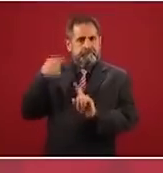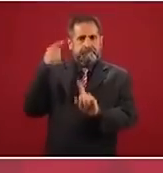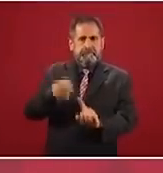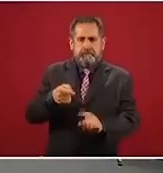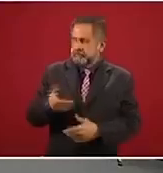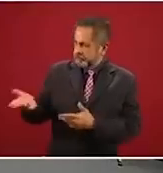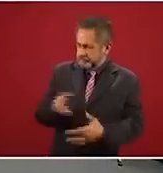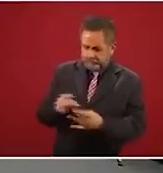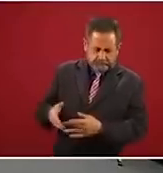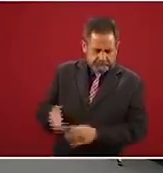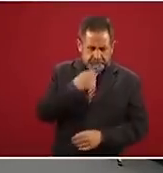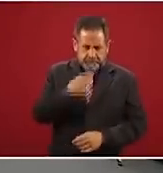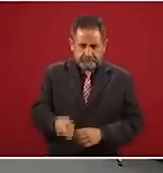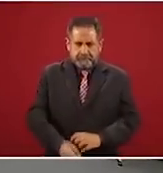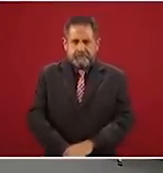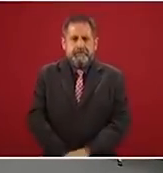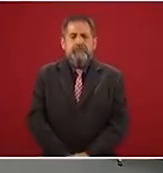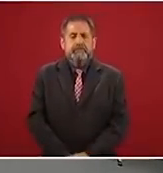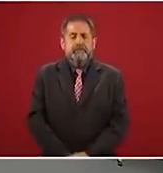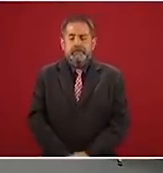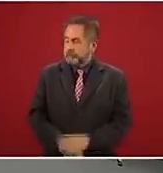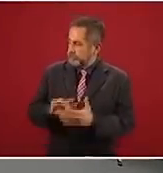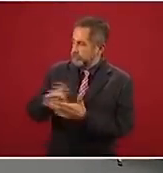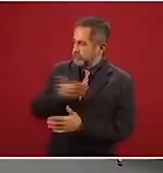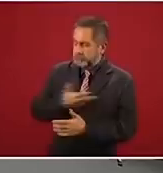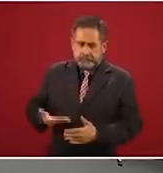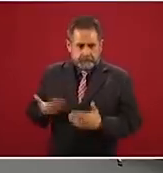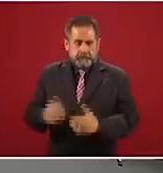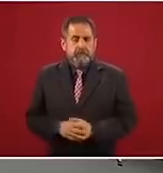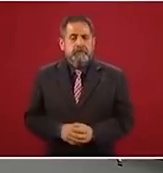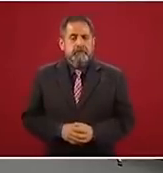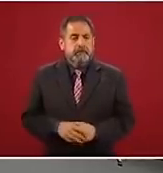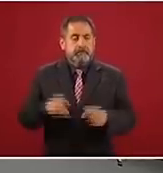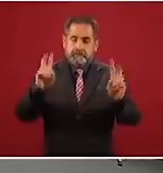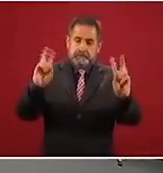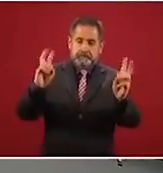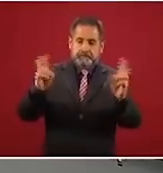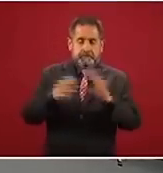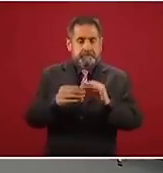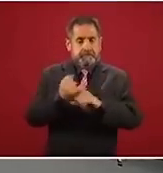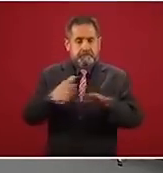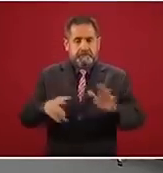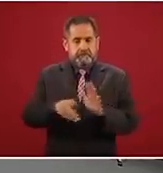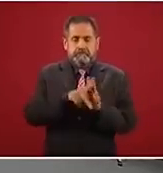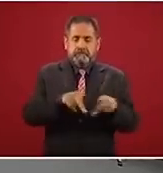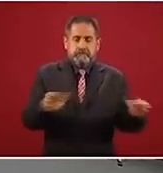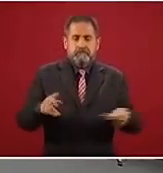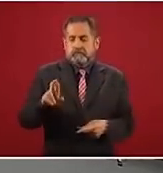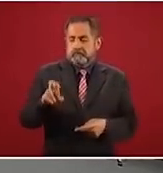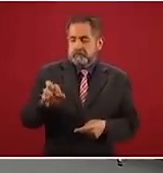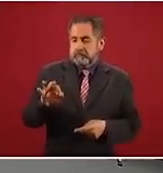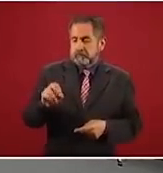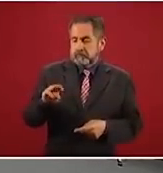A ver. Sí, muchas gracias, señor presidente. Sobre esta información del periódico Reforma y del